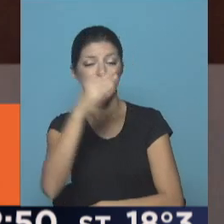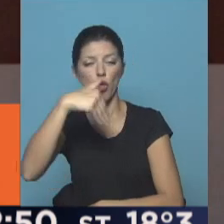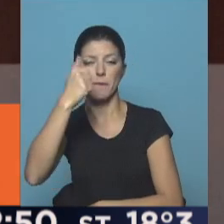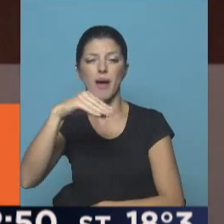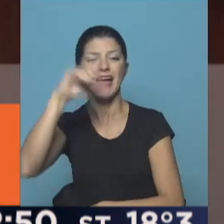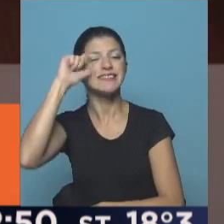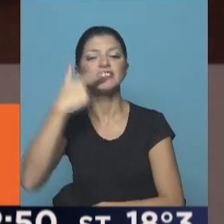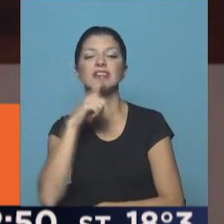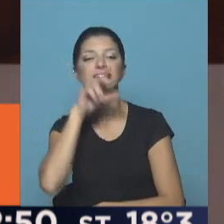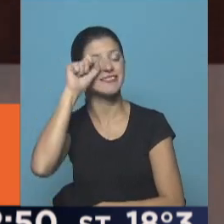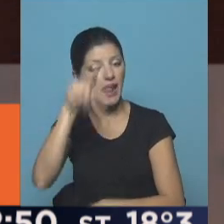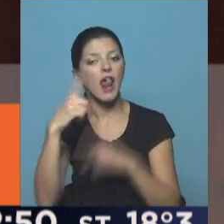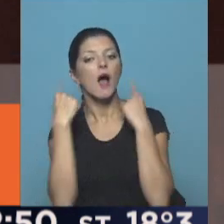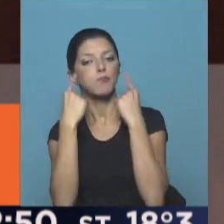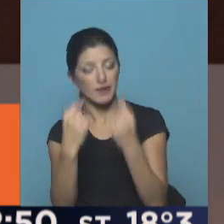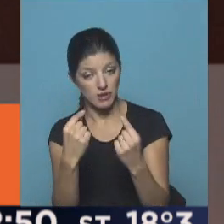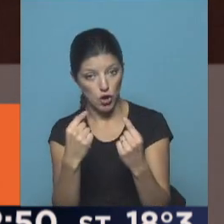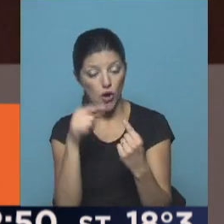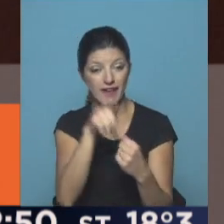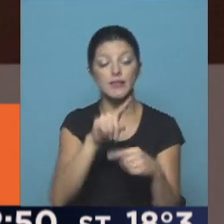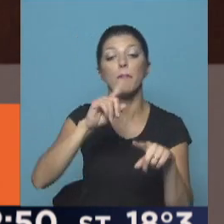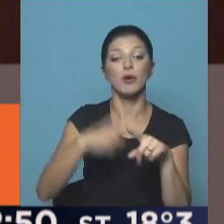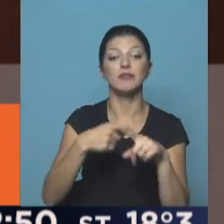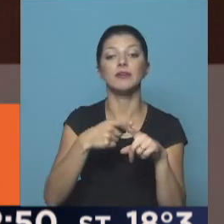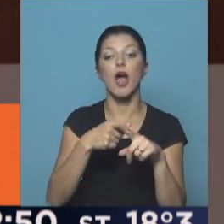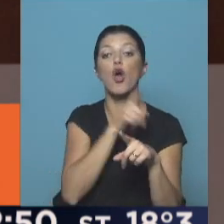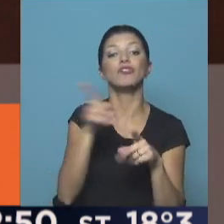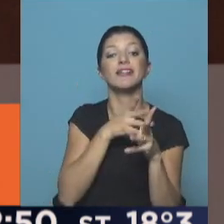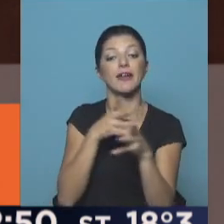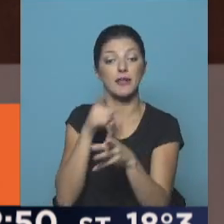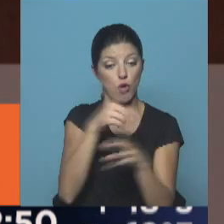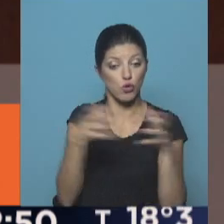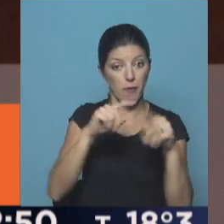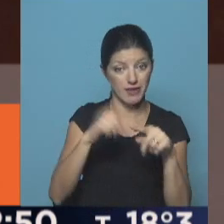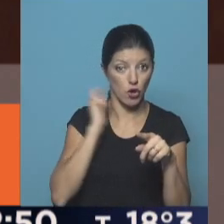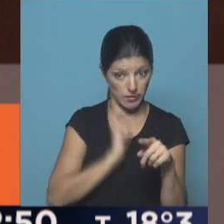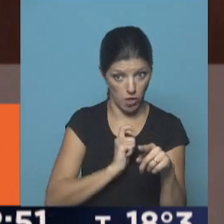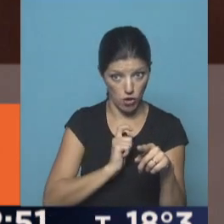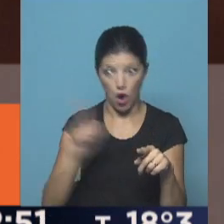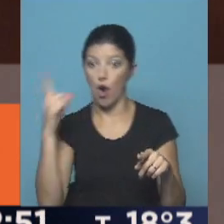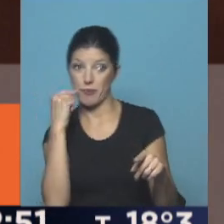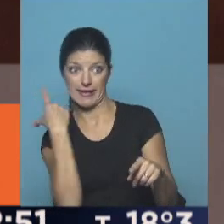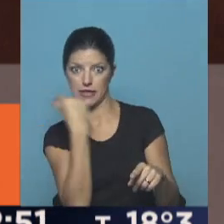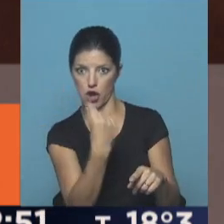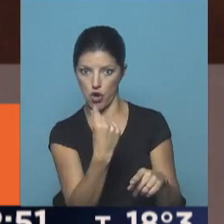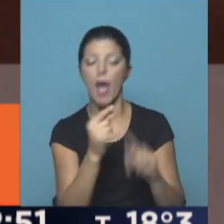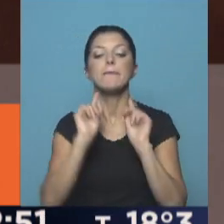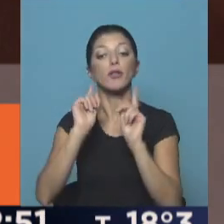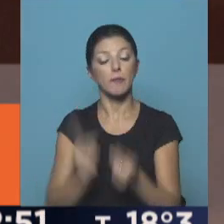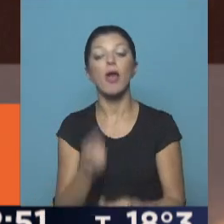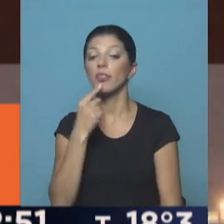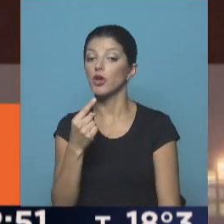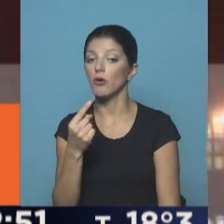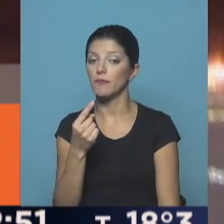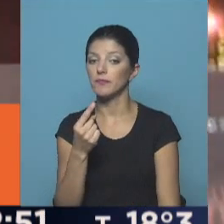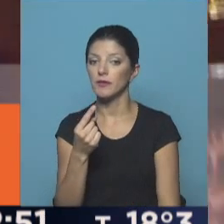la política de guerra contra el terror que, digamos, proponen los conservadores. Además, plantea la necesidad de dejar de